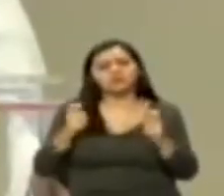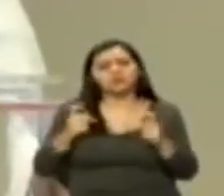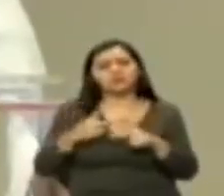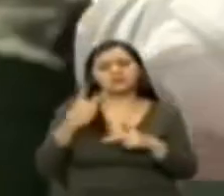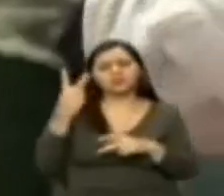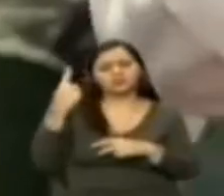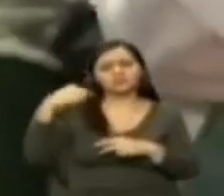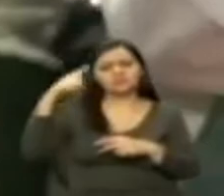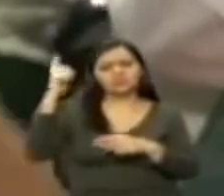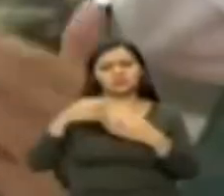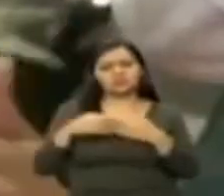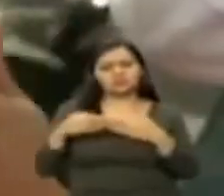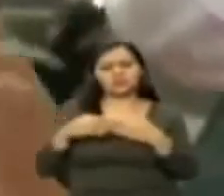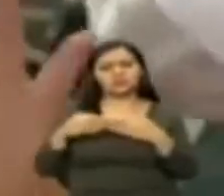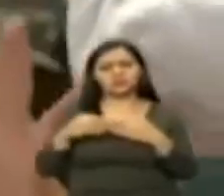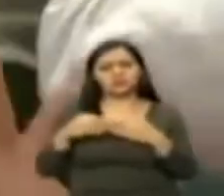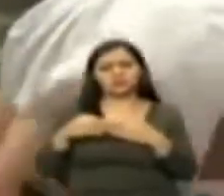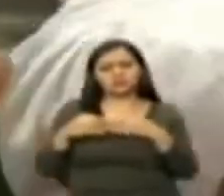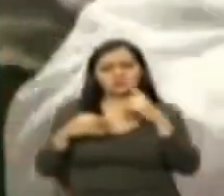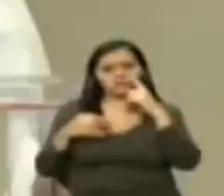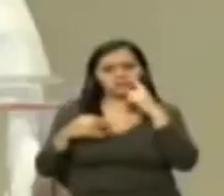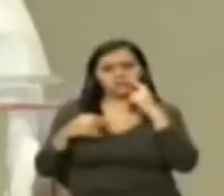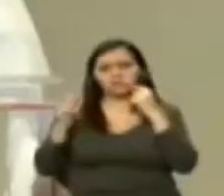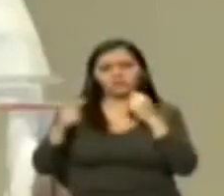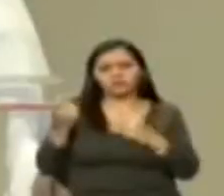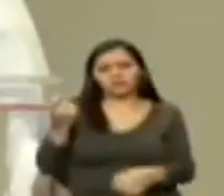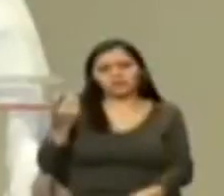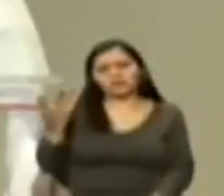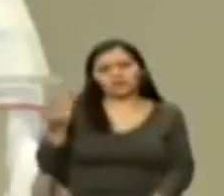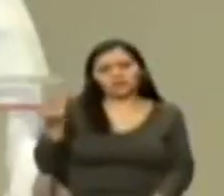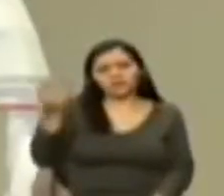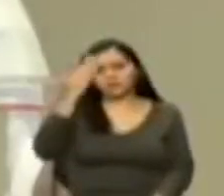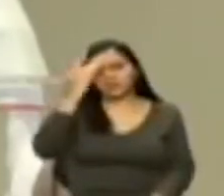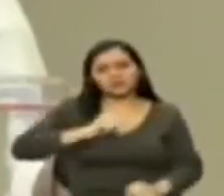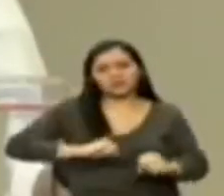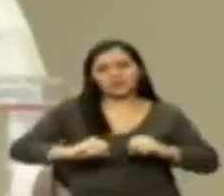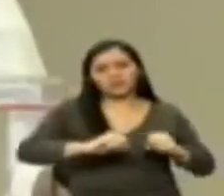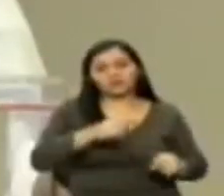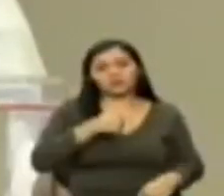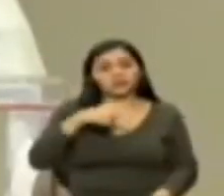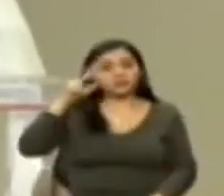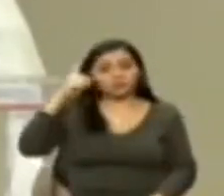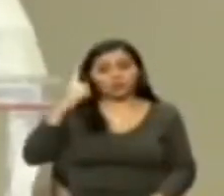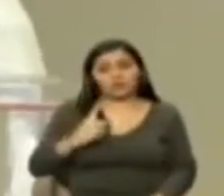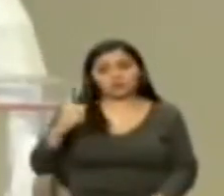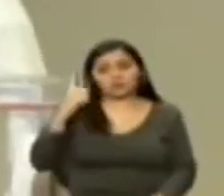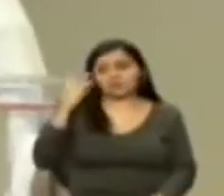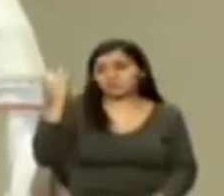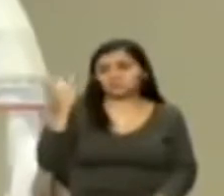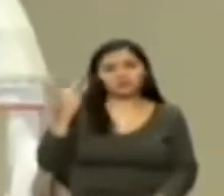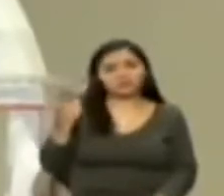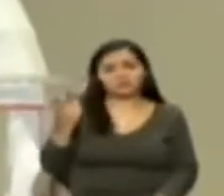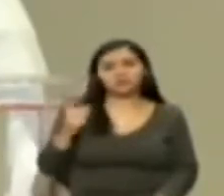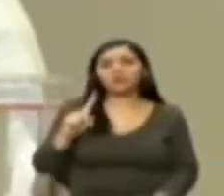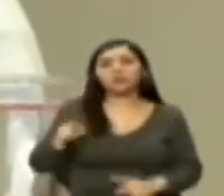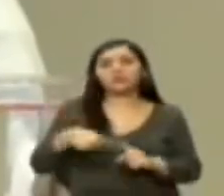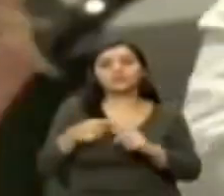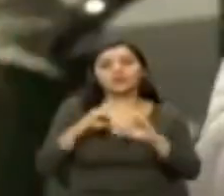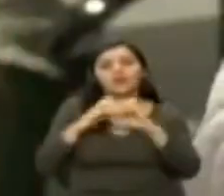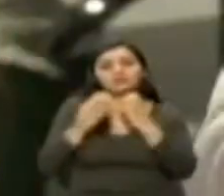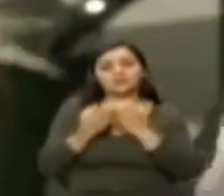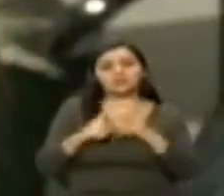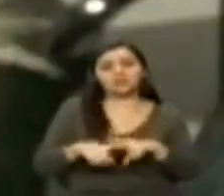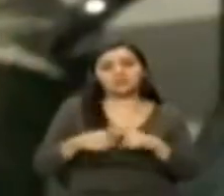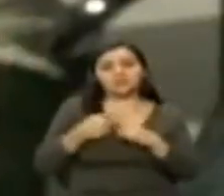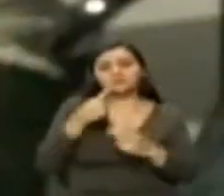Como 2 millones de dólares. Podemos iniciar. Y eso es lo que no salió. Pero eso escuchamos hace un año. ¿Cuándo van a empezar las clases? Las clases